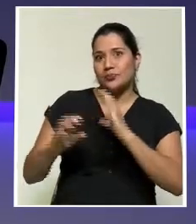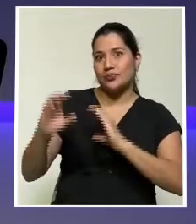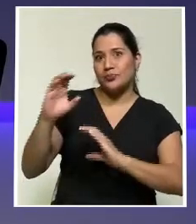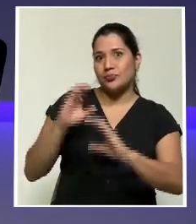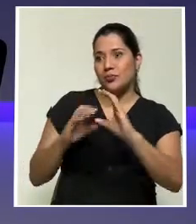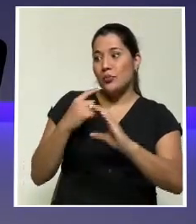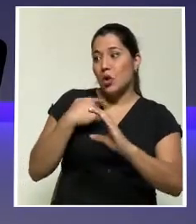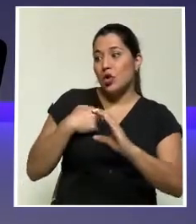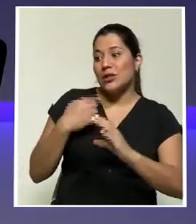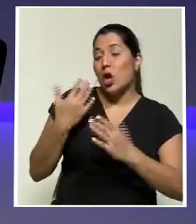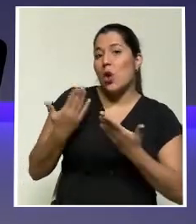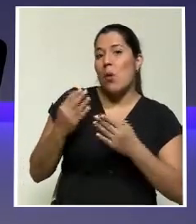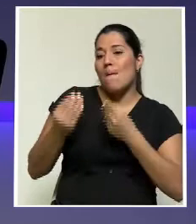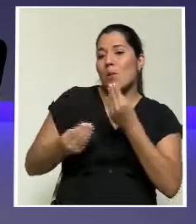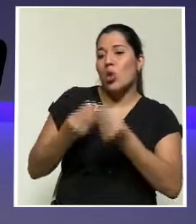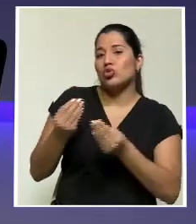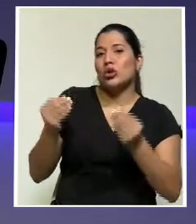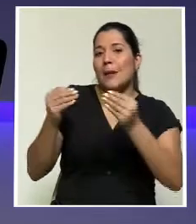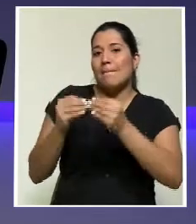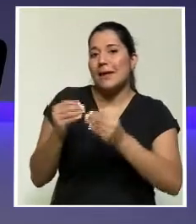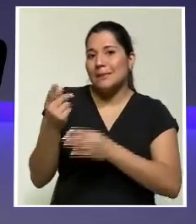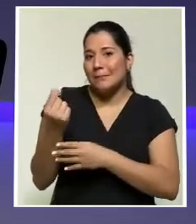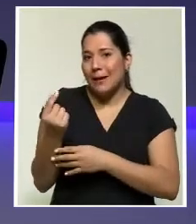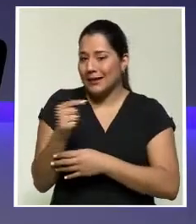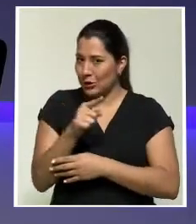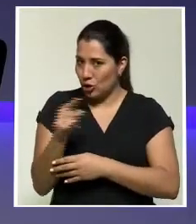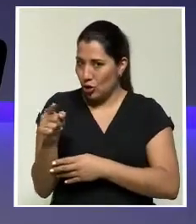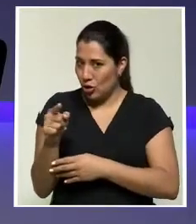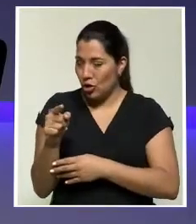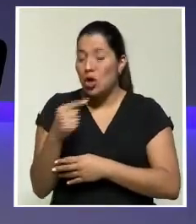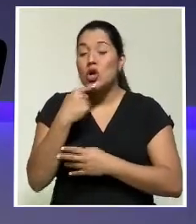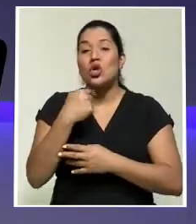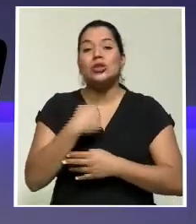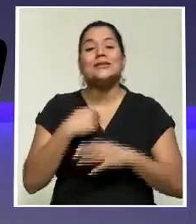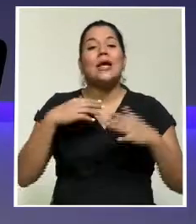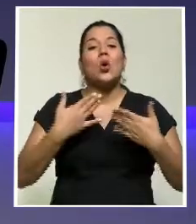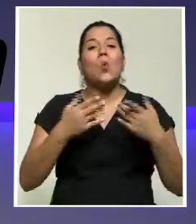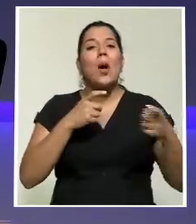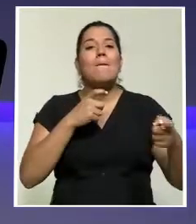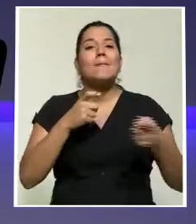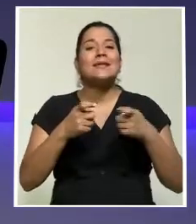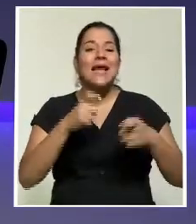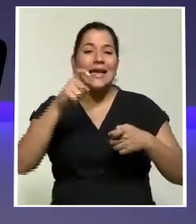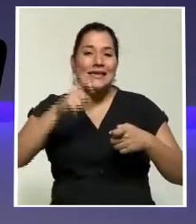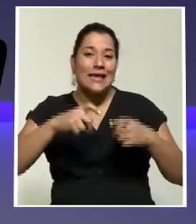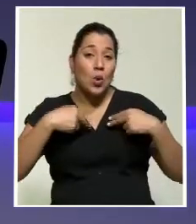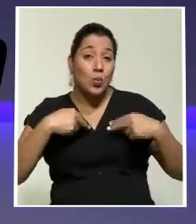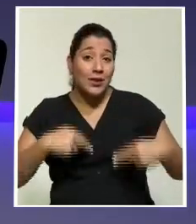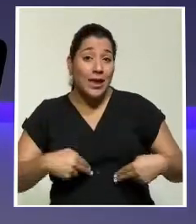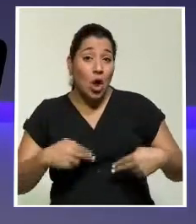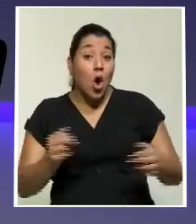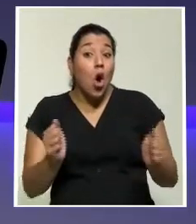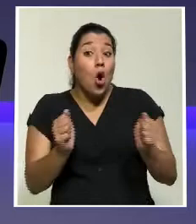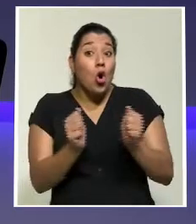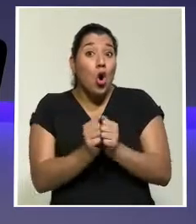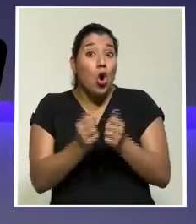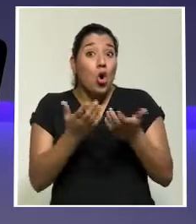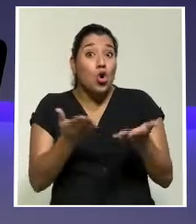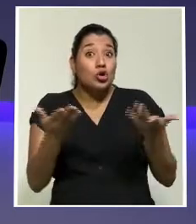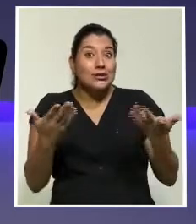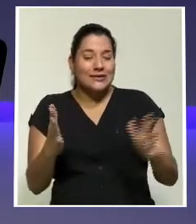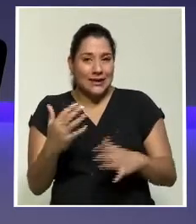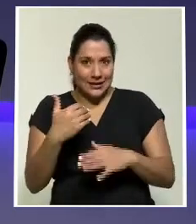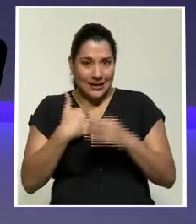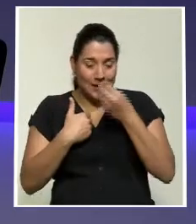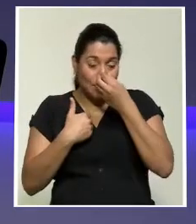más plata, sino cómo administrar las necesidades humanas a partir de lo que tenemos. En una buena